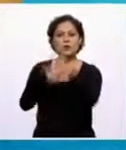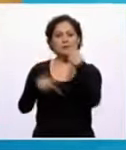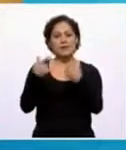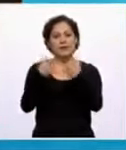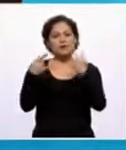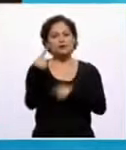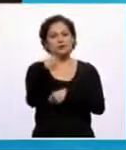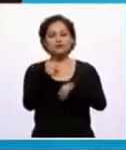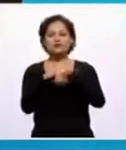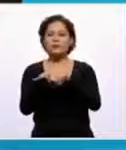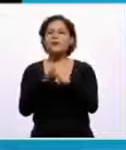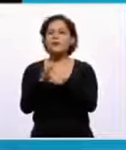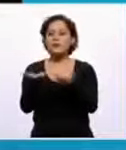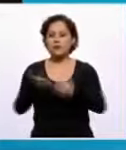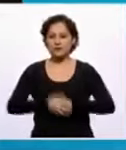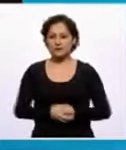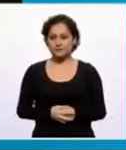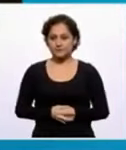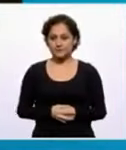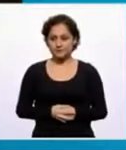qué se dedica.